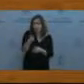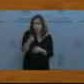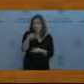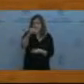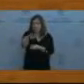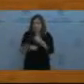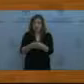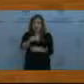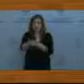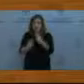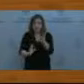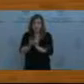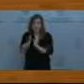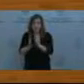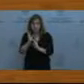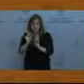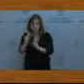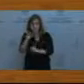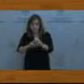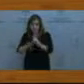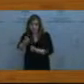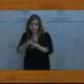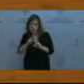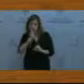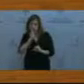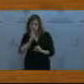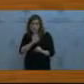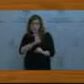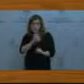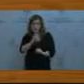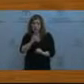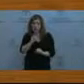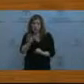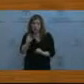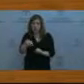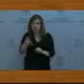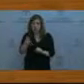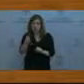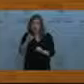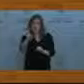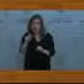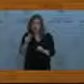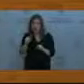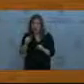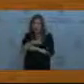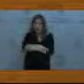operaran, ¿no?, o llevaran a cabo la valorización química? Como decía el señor Pernaveja, estaba en condiciones el Gobierno del Principado de